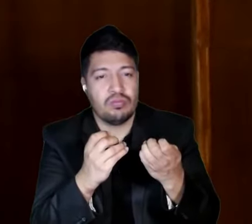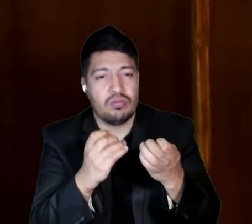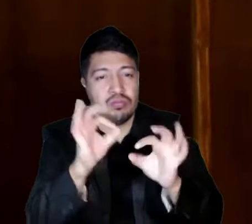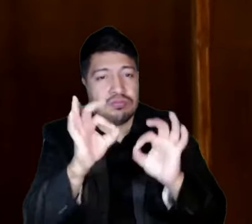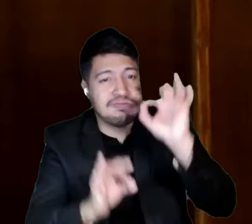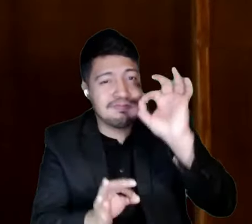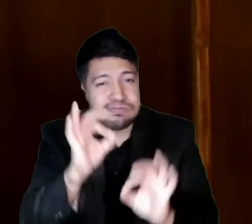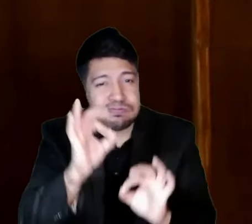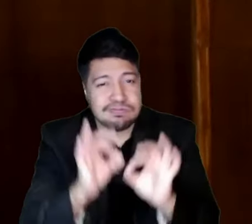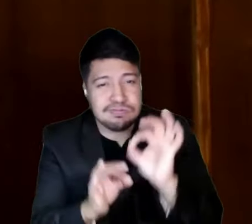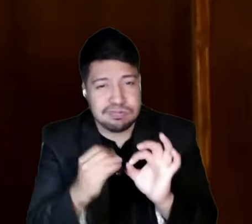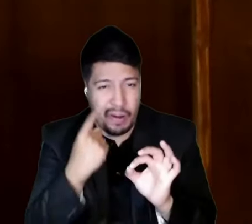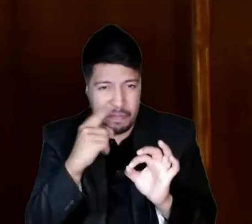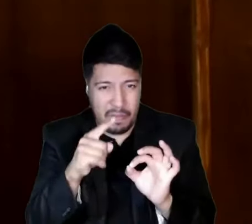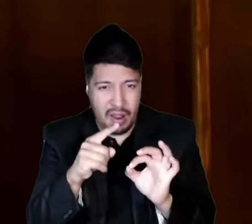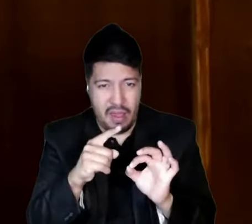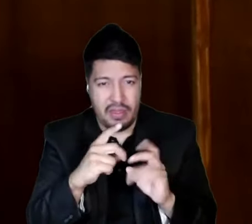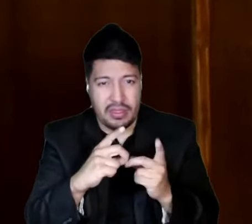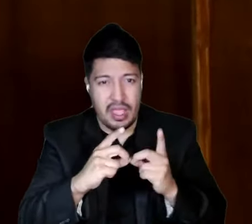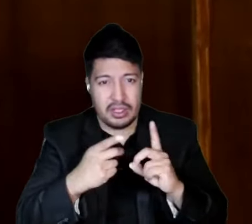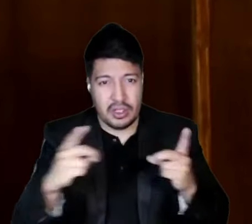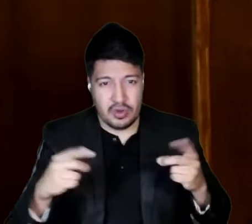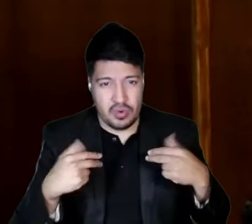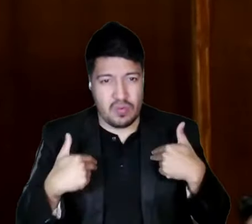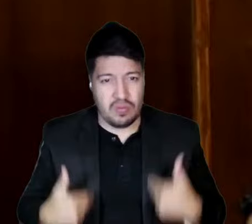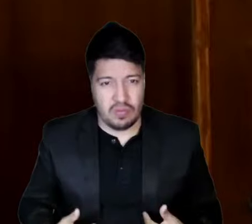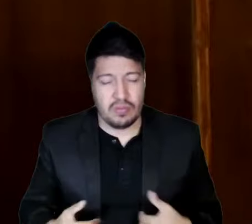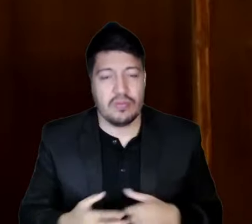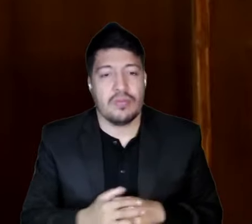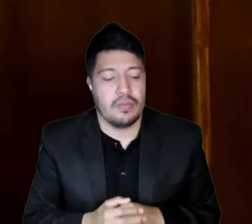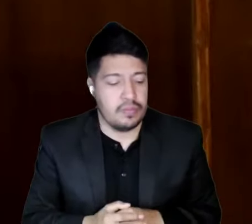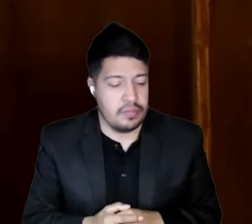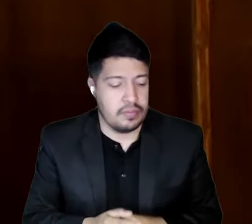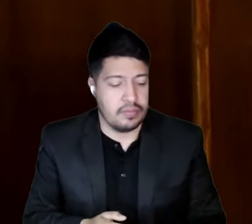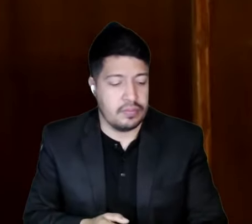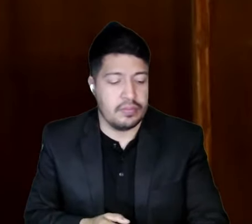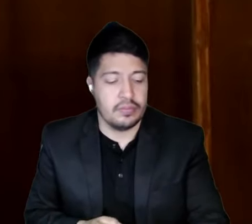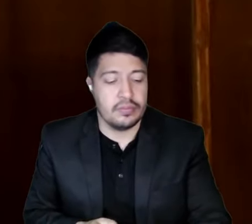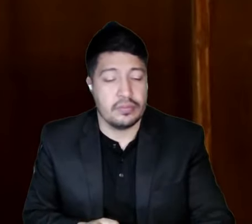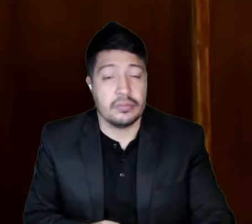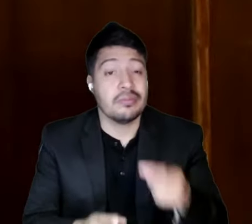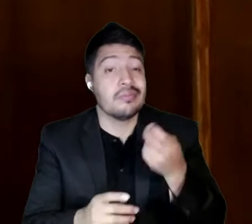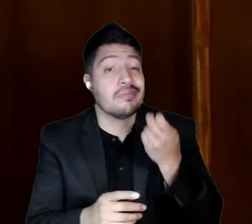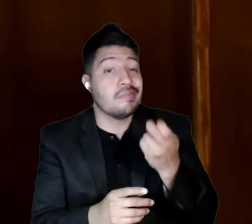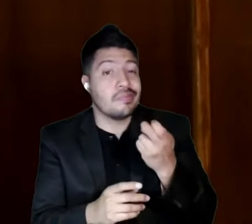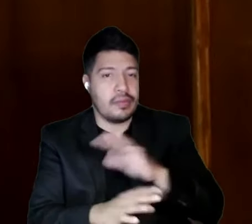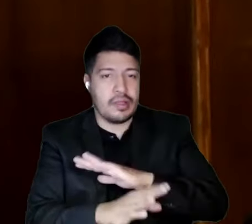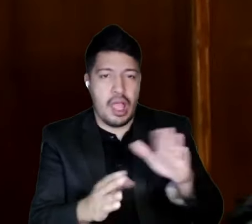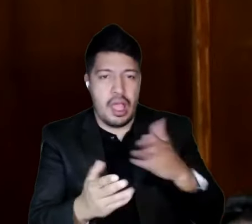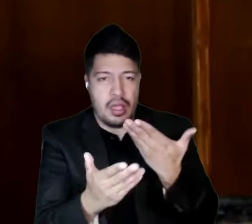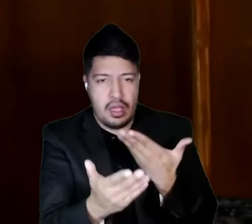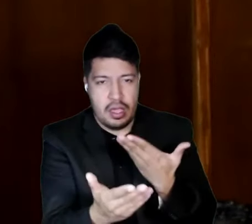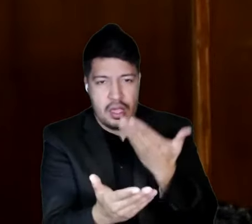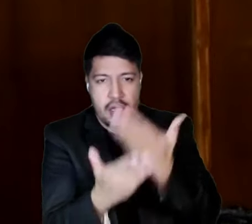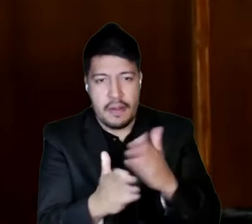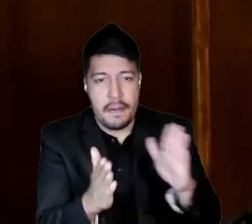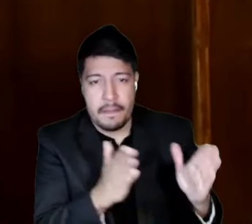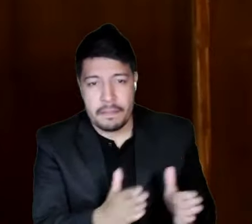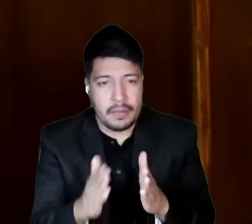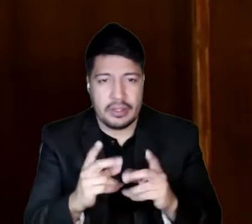desarrollo social y humano en tal sentido fue presentado el plan de desarrollo del Estado de México 2023